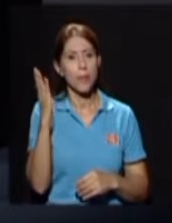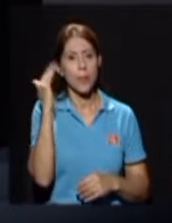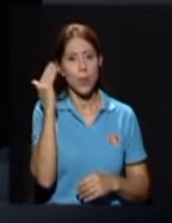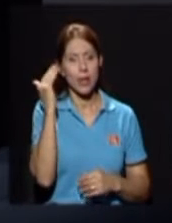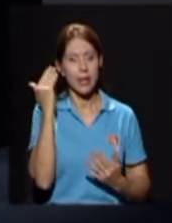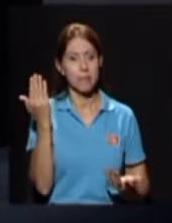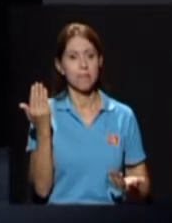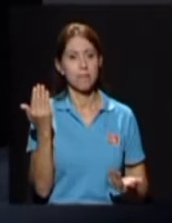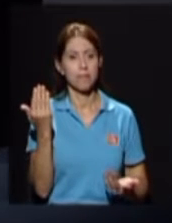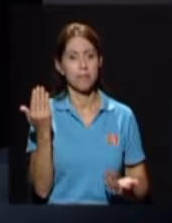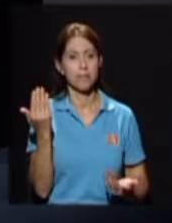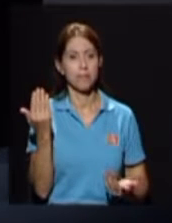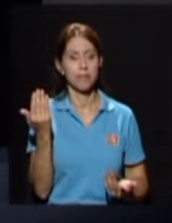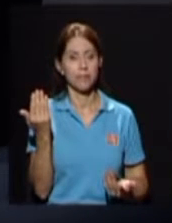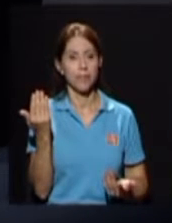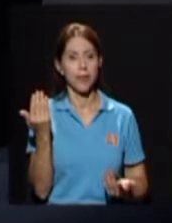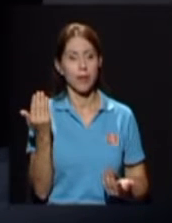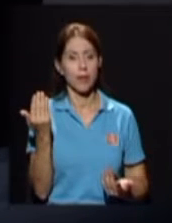el